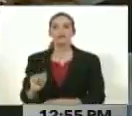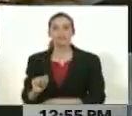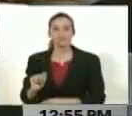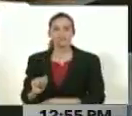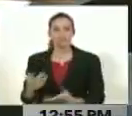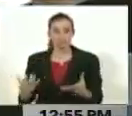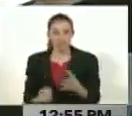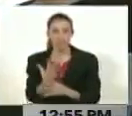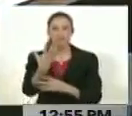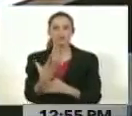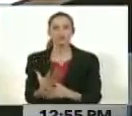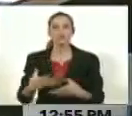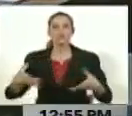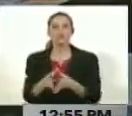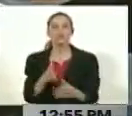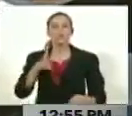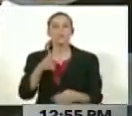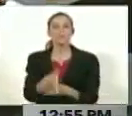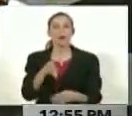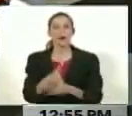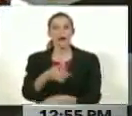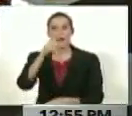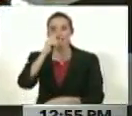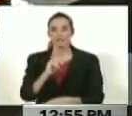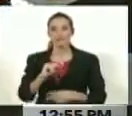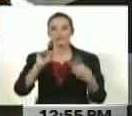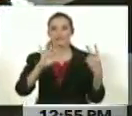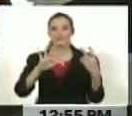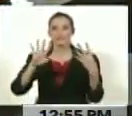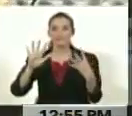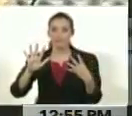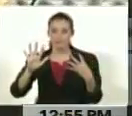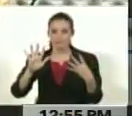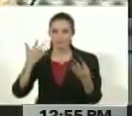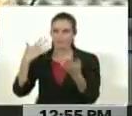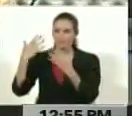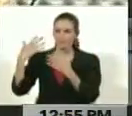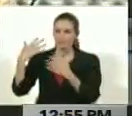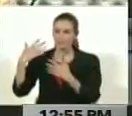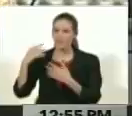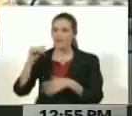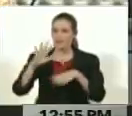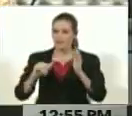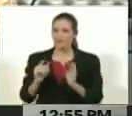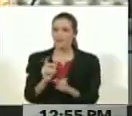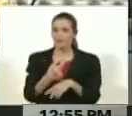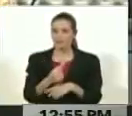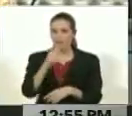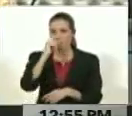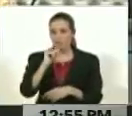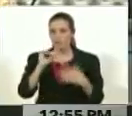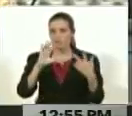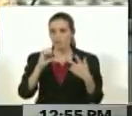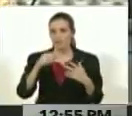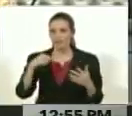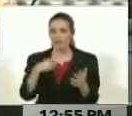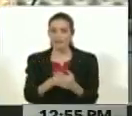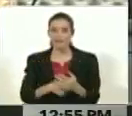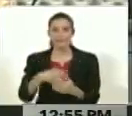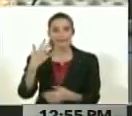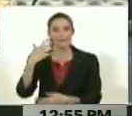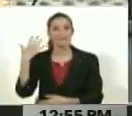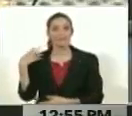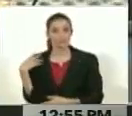los fundadores del Grupo Madera, allá en el año 79, 15 de agosto del 80, cuando se dio el accidente aquel,